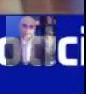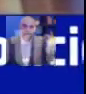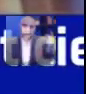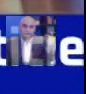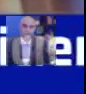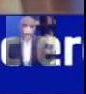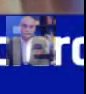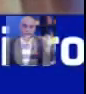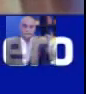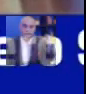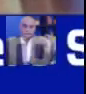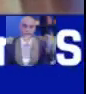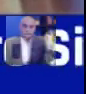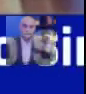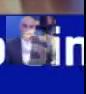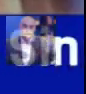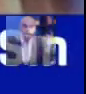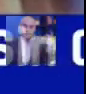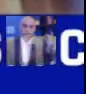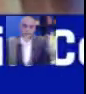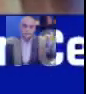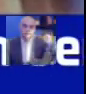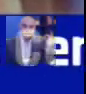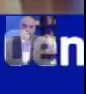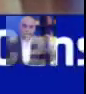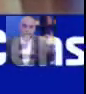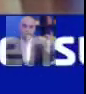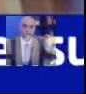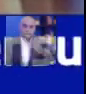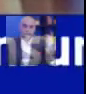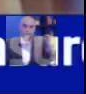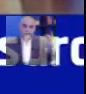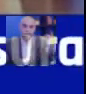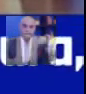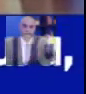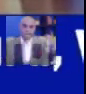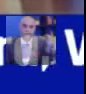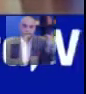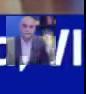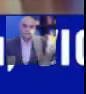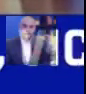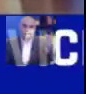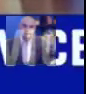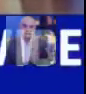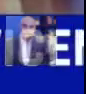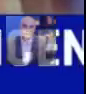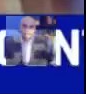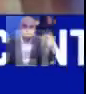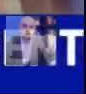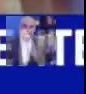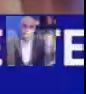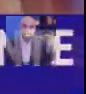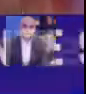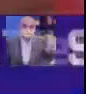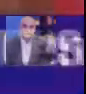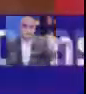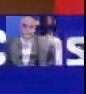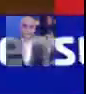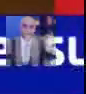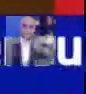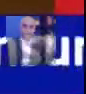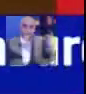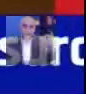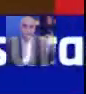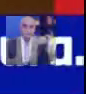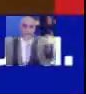que está haciendo no solo el ministro, sino ese sector que ha apoyado las decisiones en las que coinciden en los